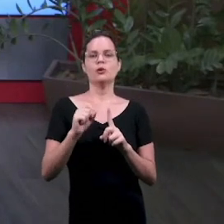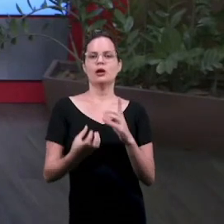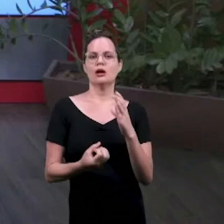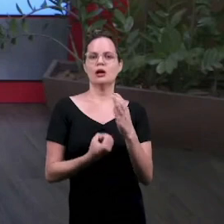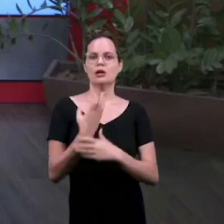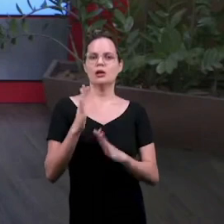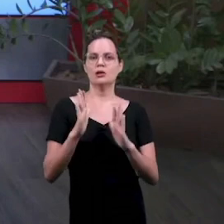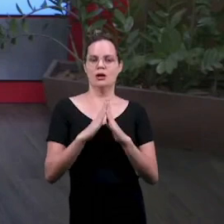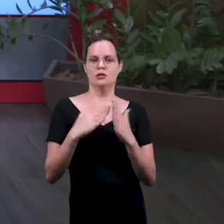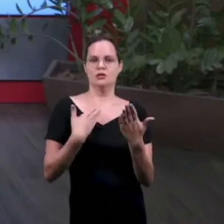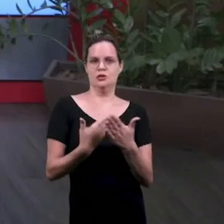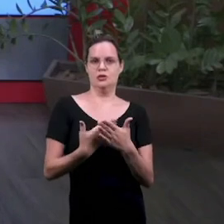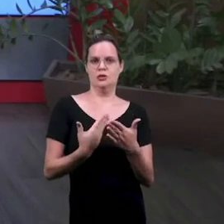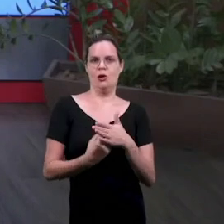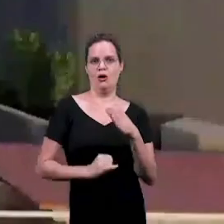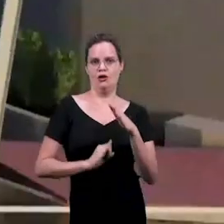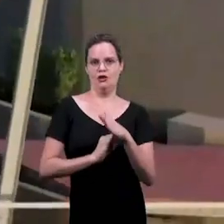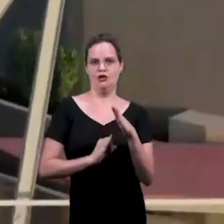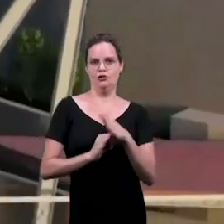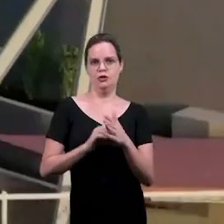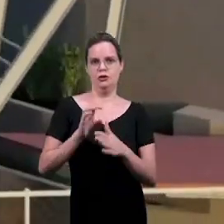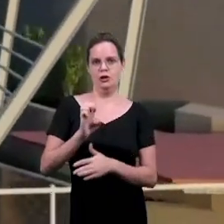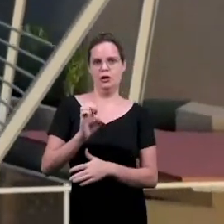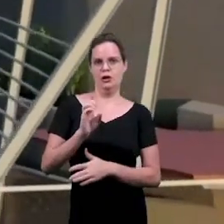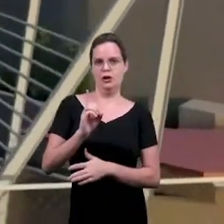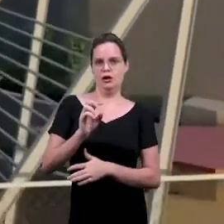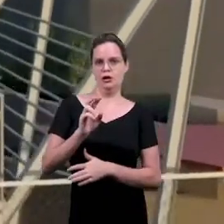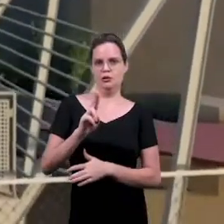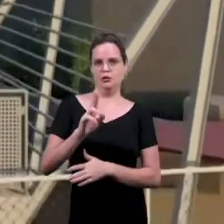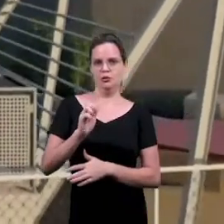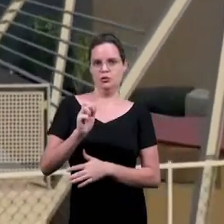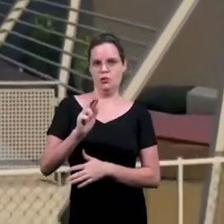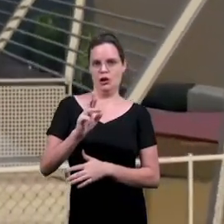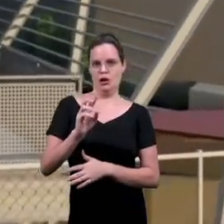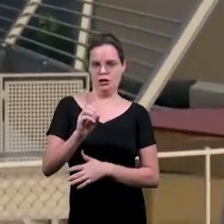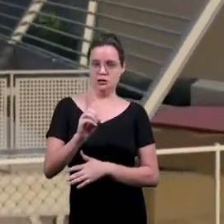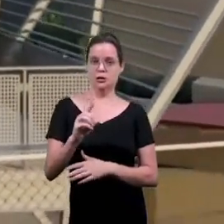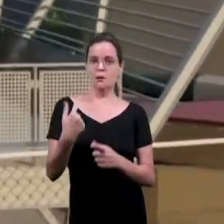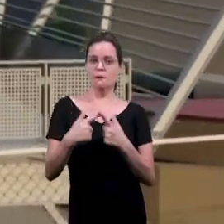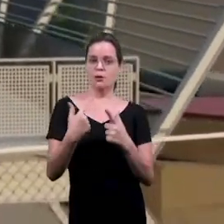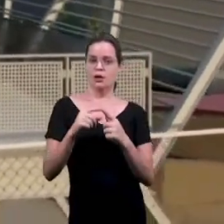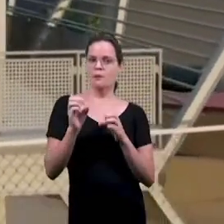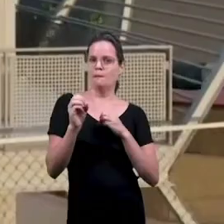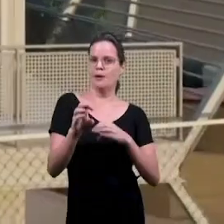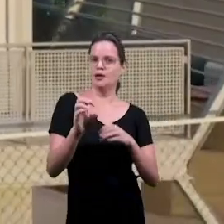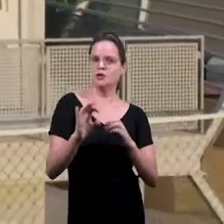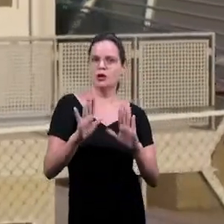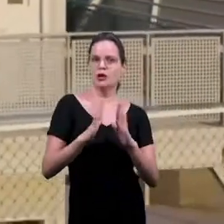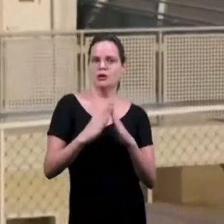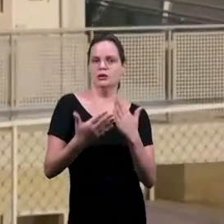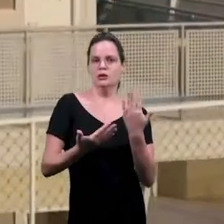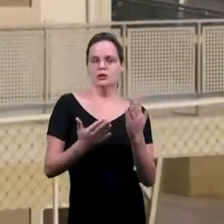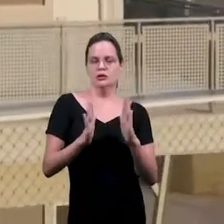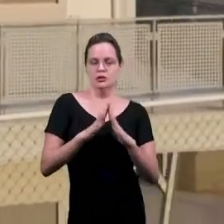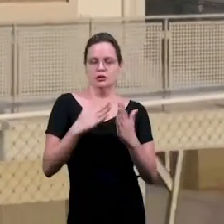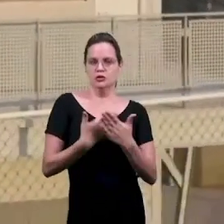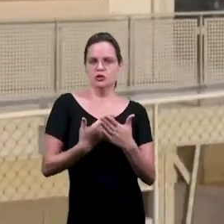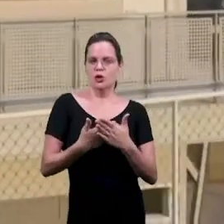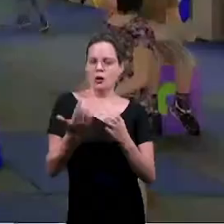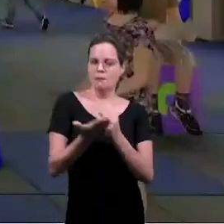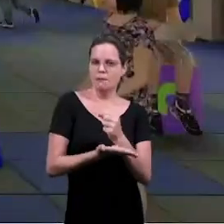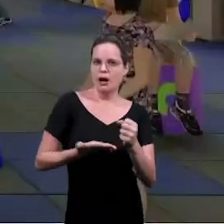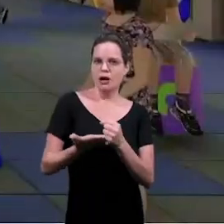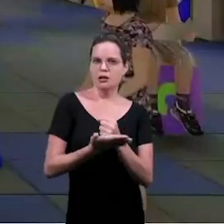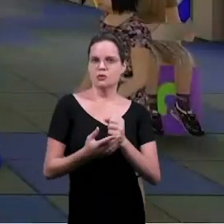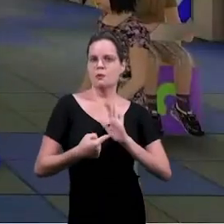de 2021. El primero fue la creación del Instituto Educacional Edward Dodd, una escuela de educación básica que